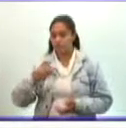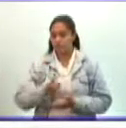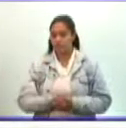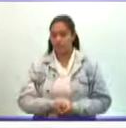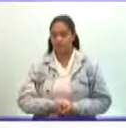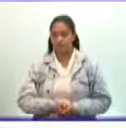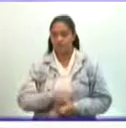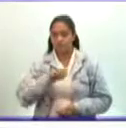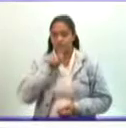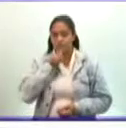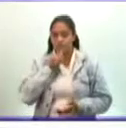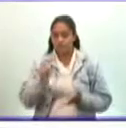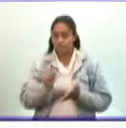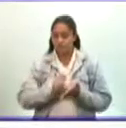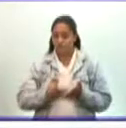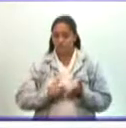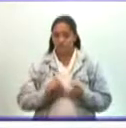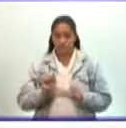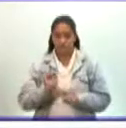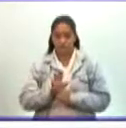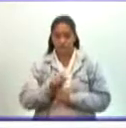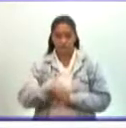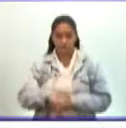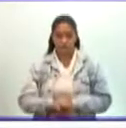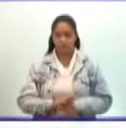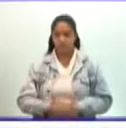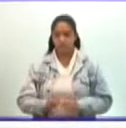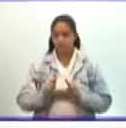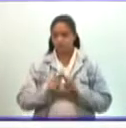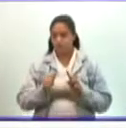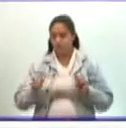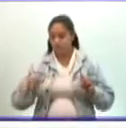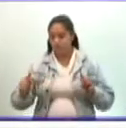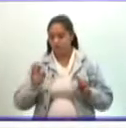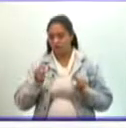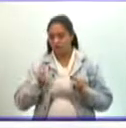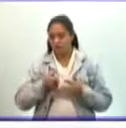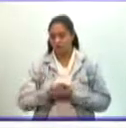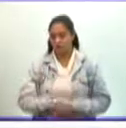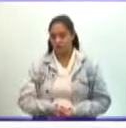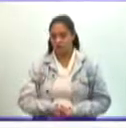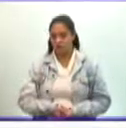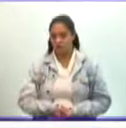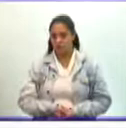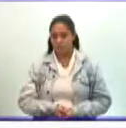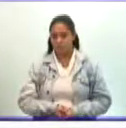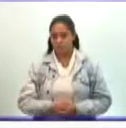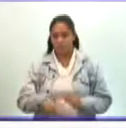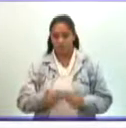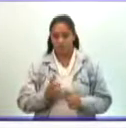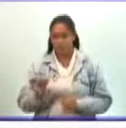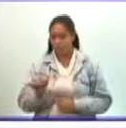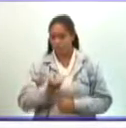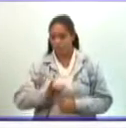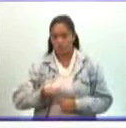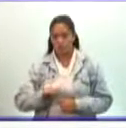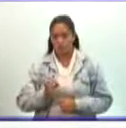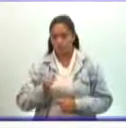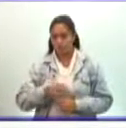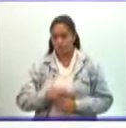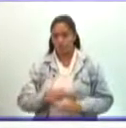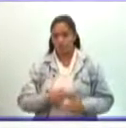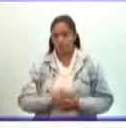haberlo escrito directamente como resta de segmentos. También es correcto.